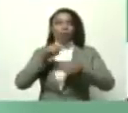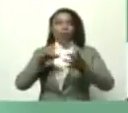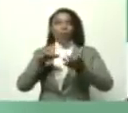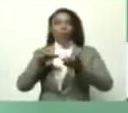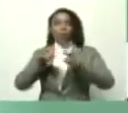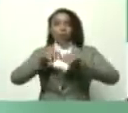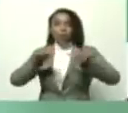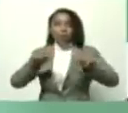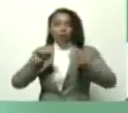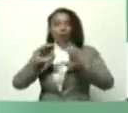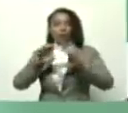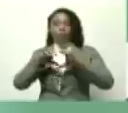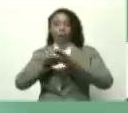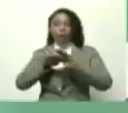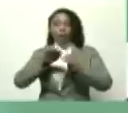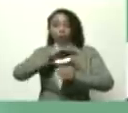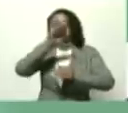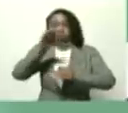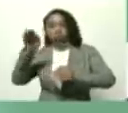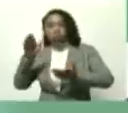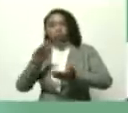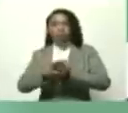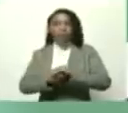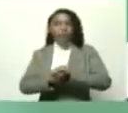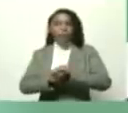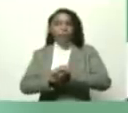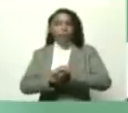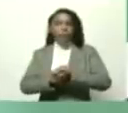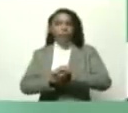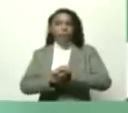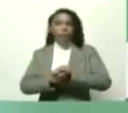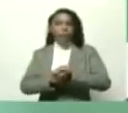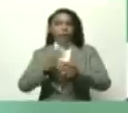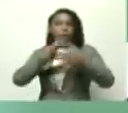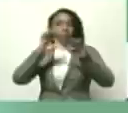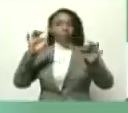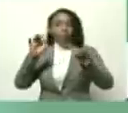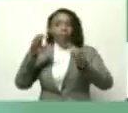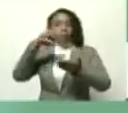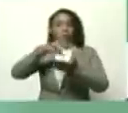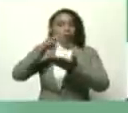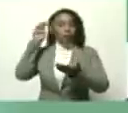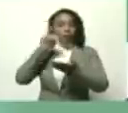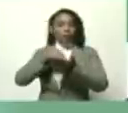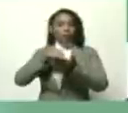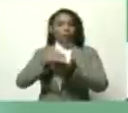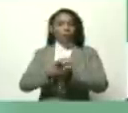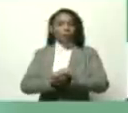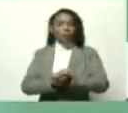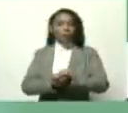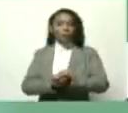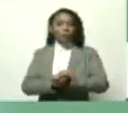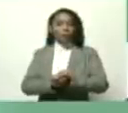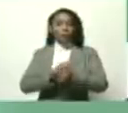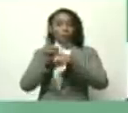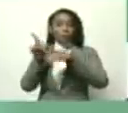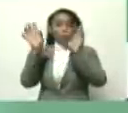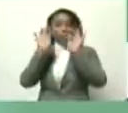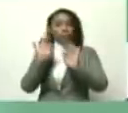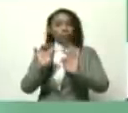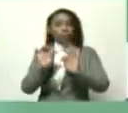caso de las zonas montañosas de la cadena norte costera del estado Aragua, y en ese